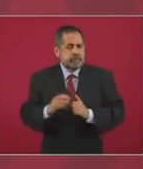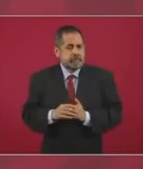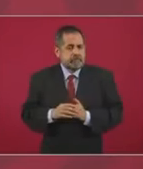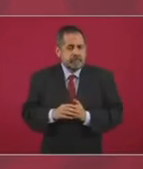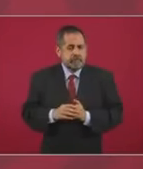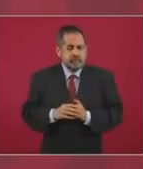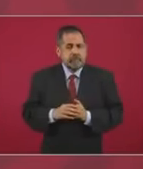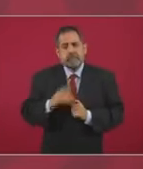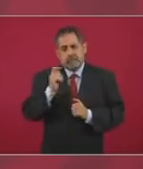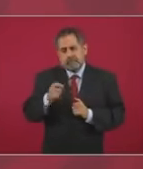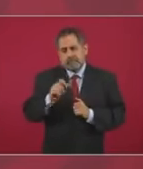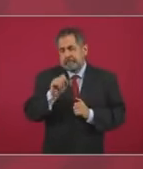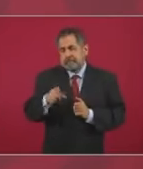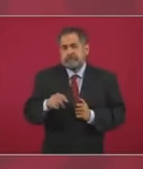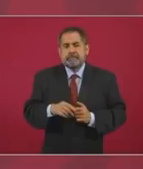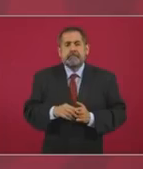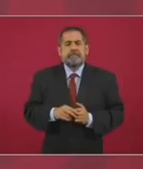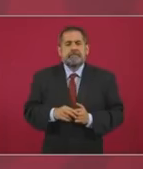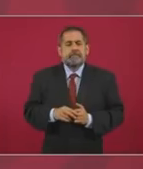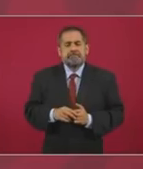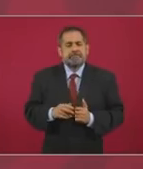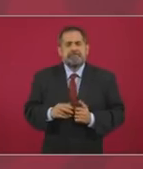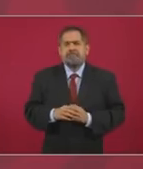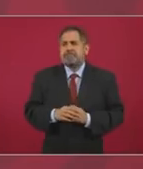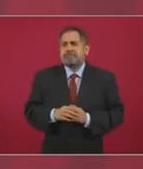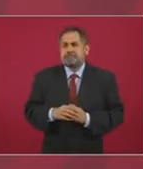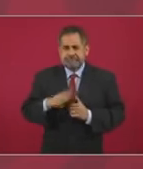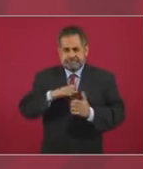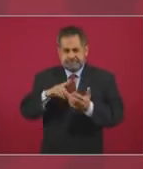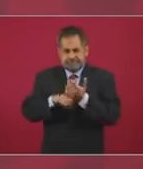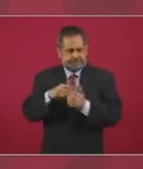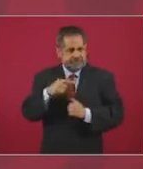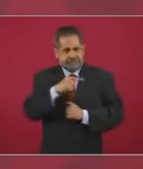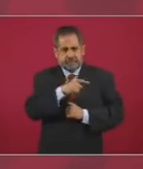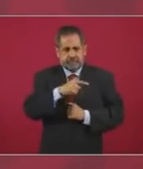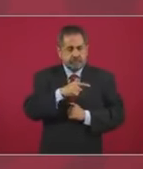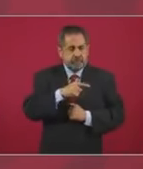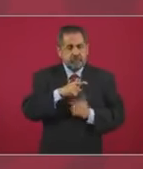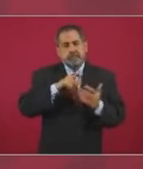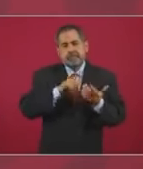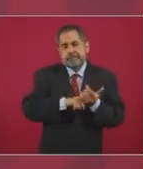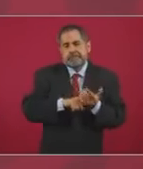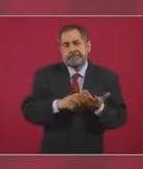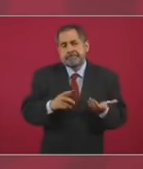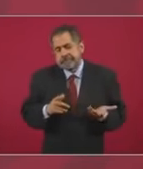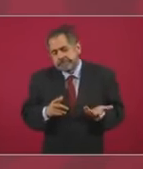porque sin duda también hay intereses